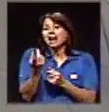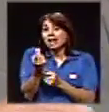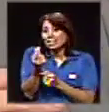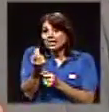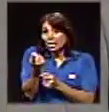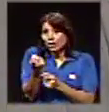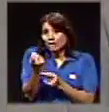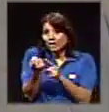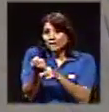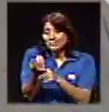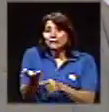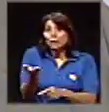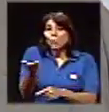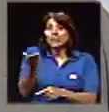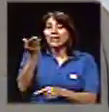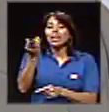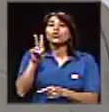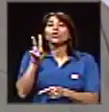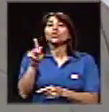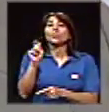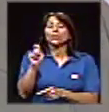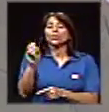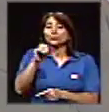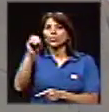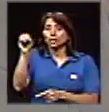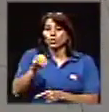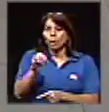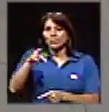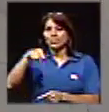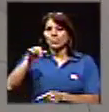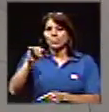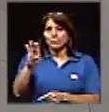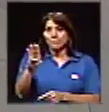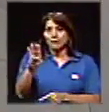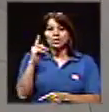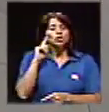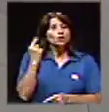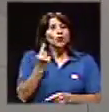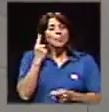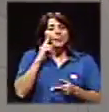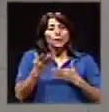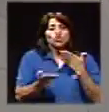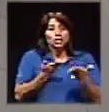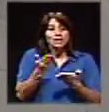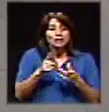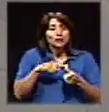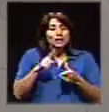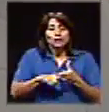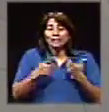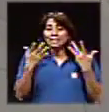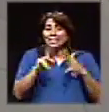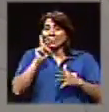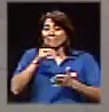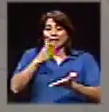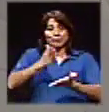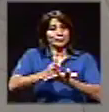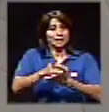del PIB, solo por servicio de la deuda. Entonces, hay que detener esta espiral.